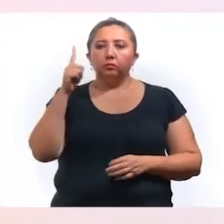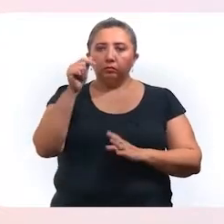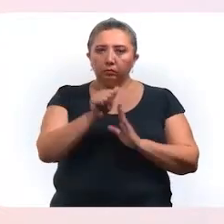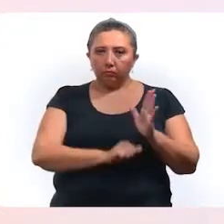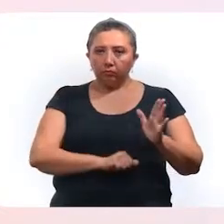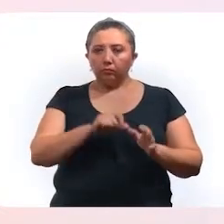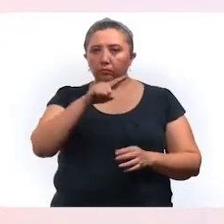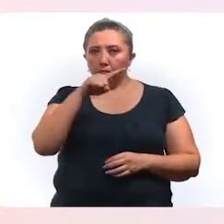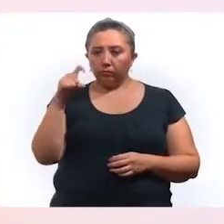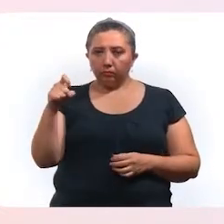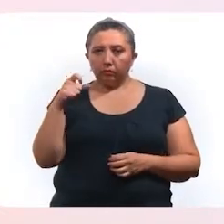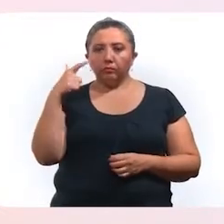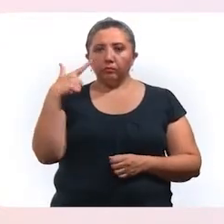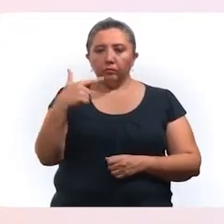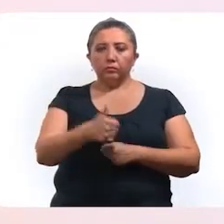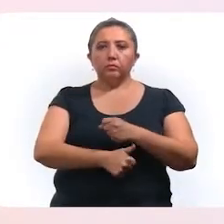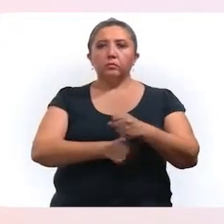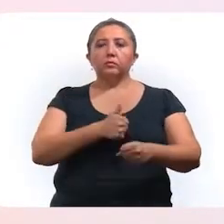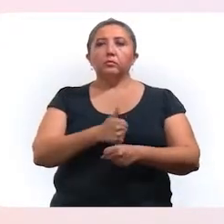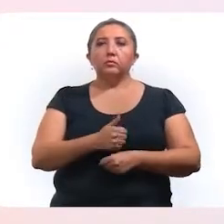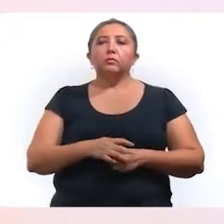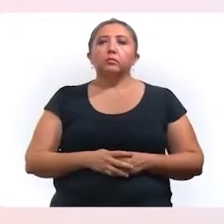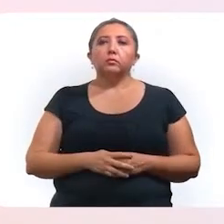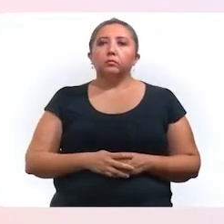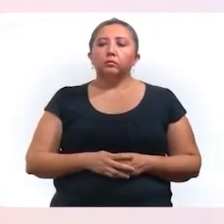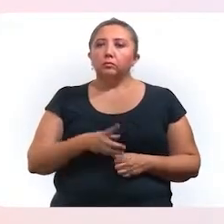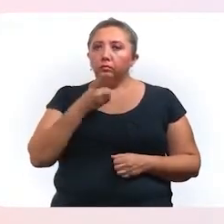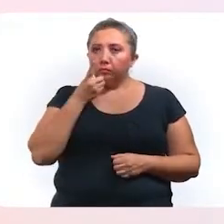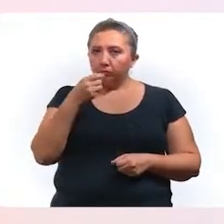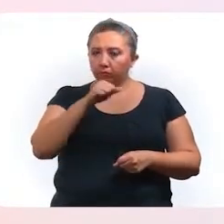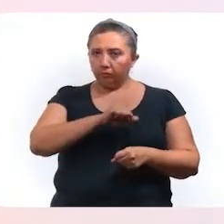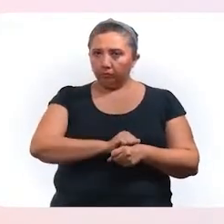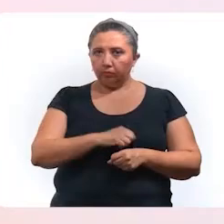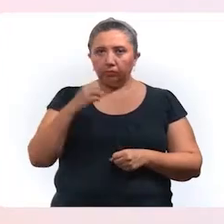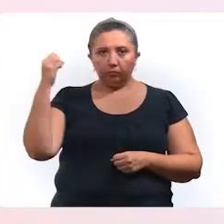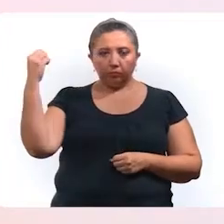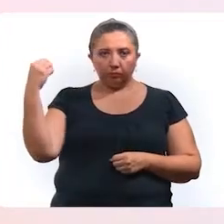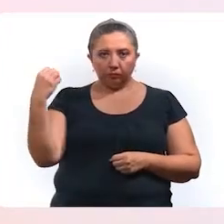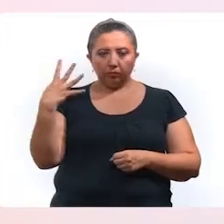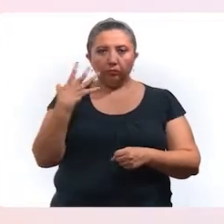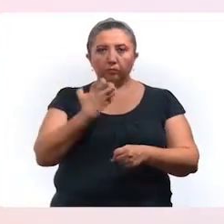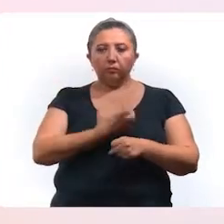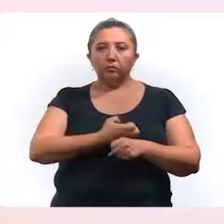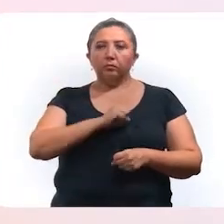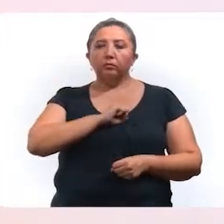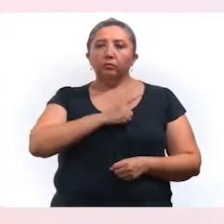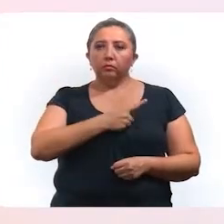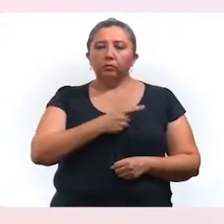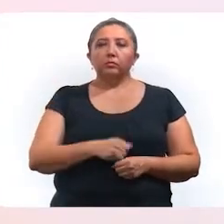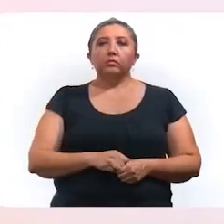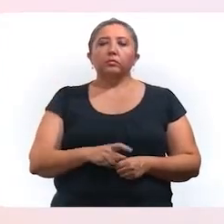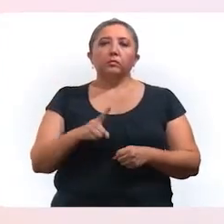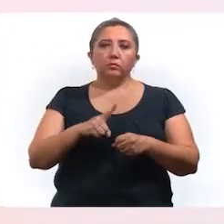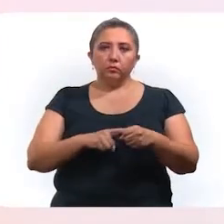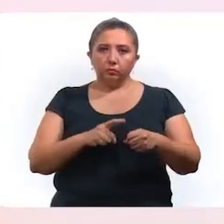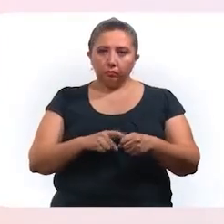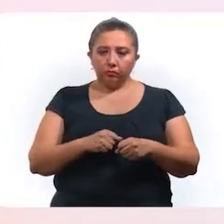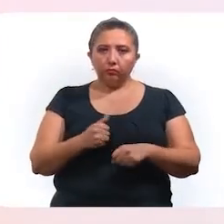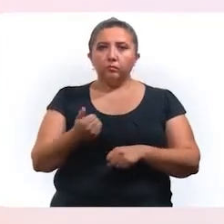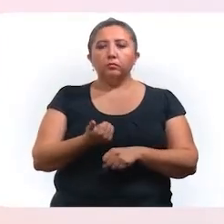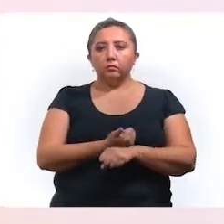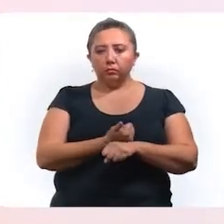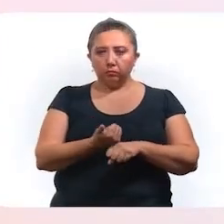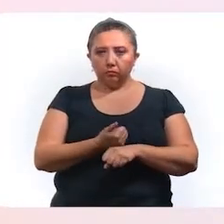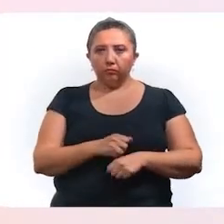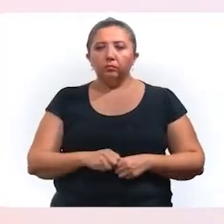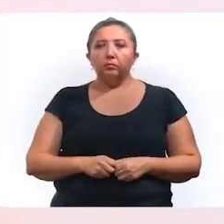casos es de 1 mes a 107 años. Los indicadores semanales del Semáforo Estatal de Salud marcan